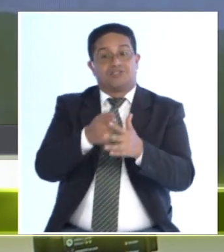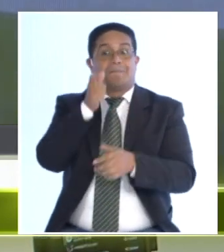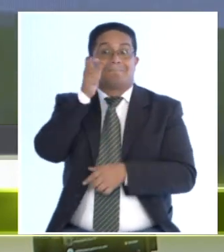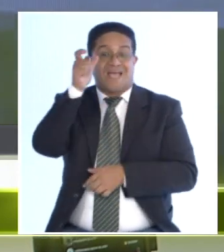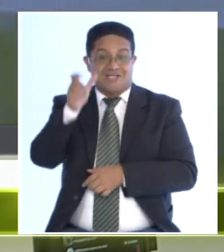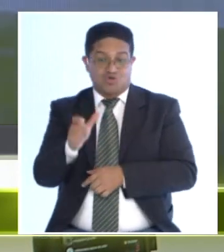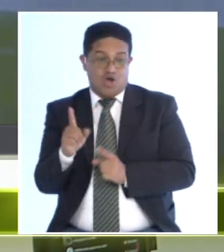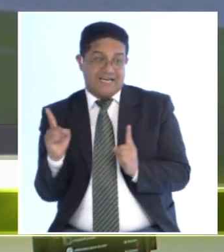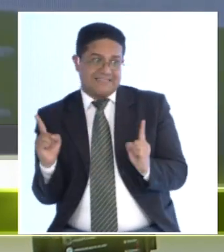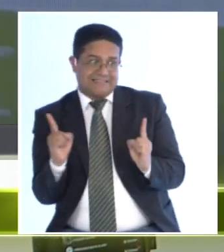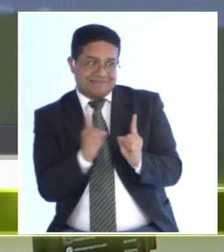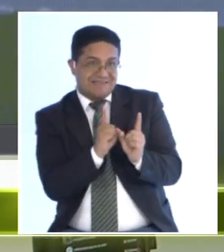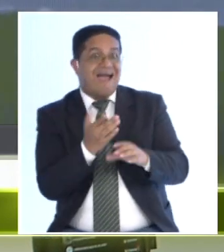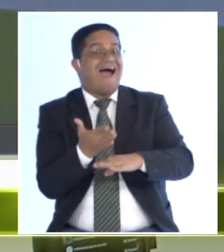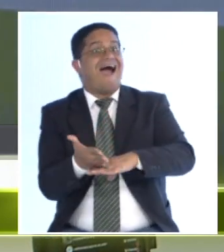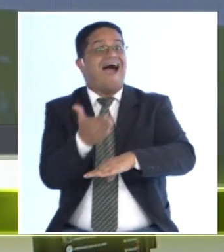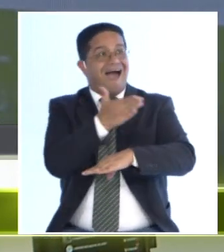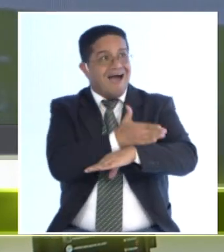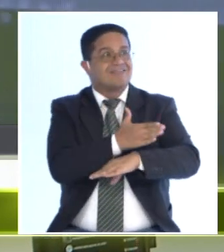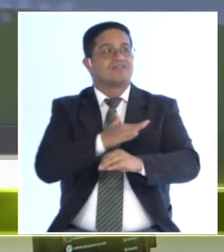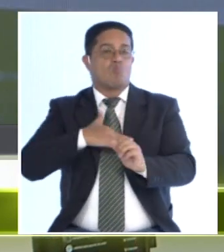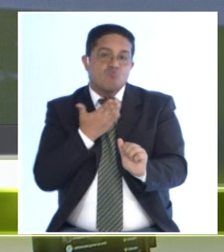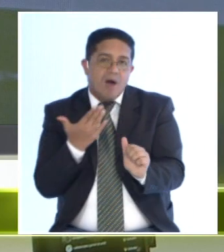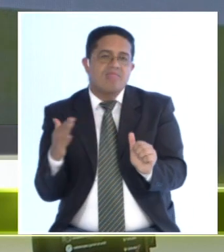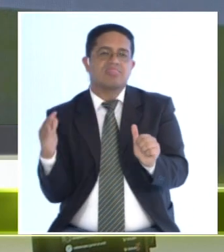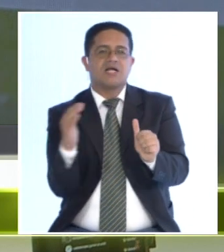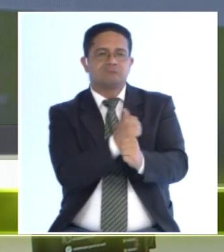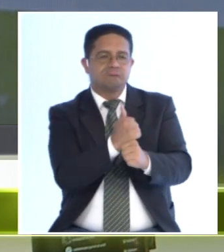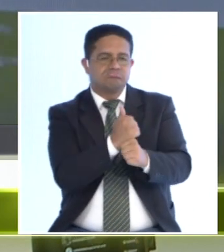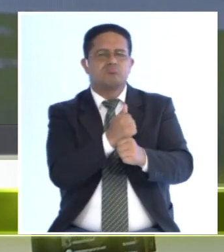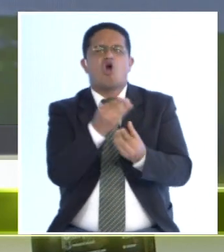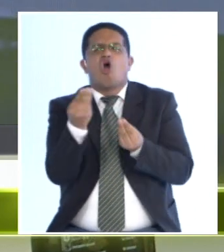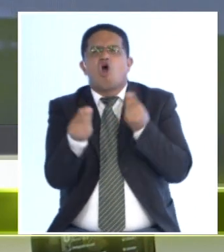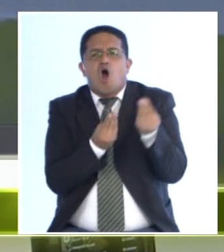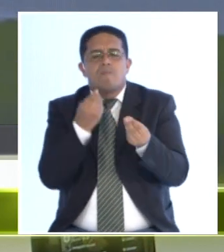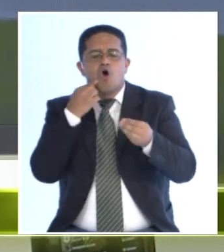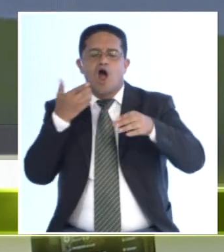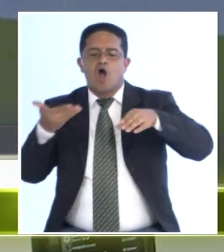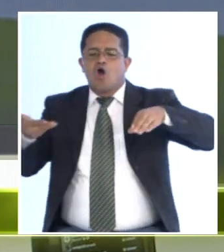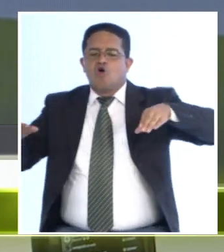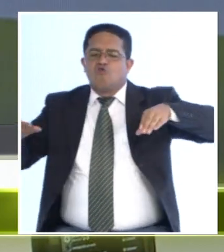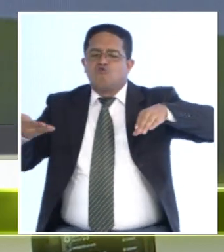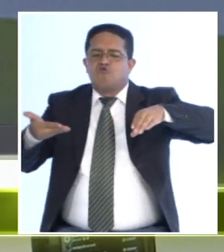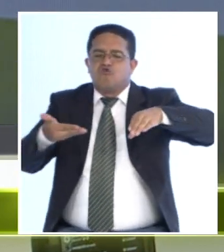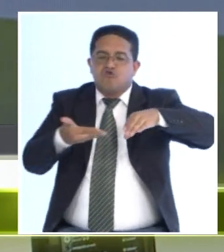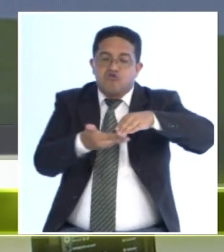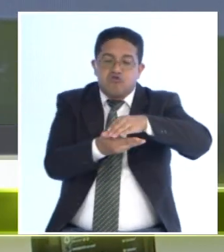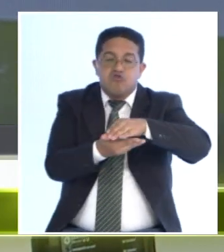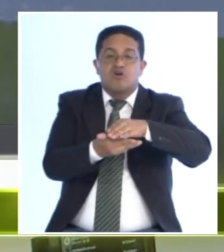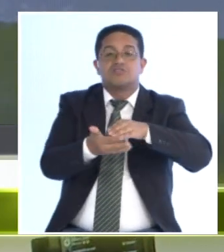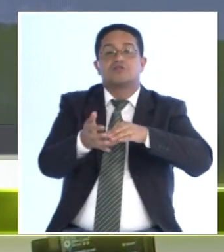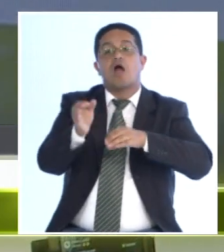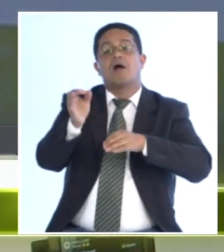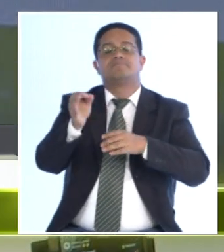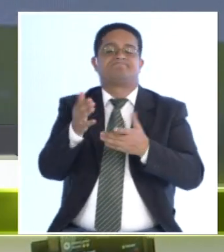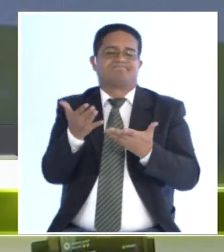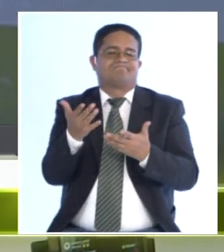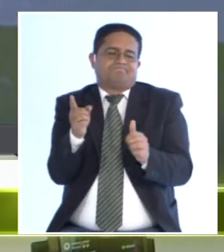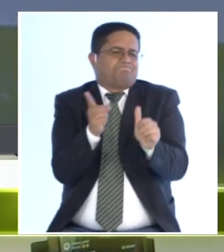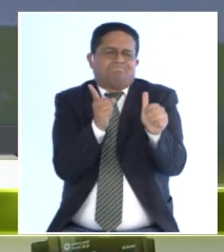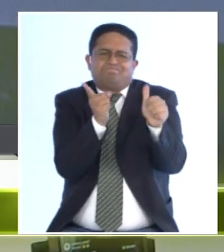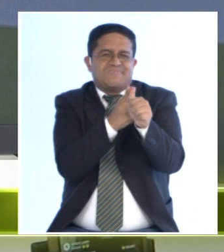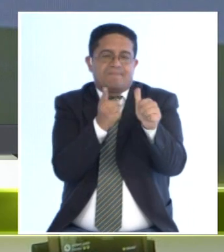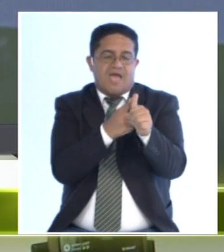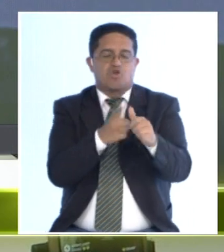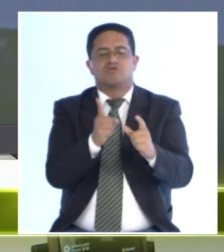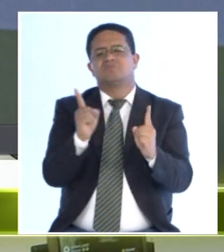forma temprana, podemos diagnosticarlo con una resonancia magnética y una radiografía. Y de forma inicial, el médico